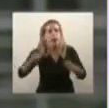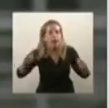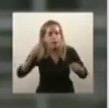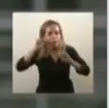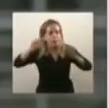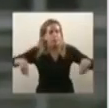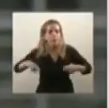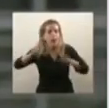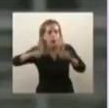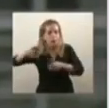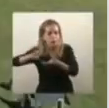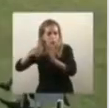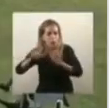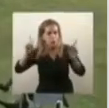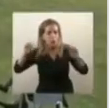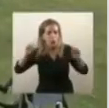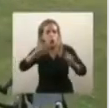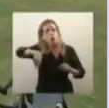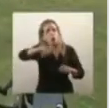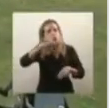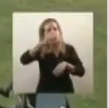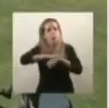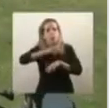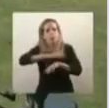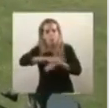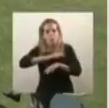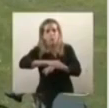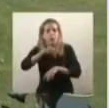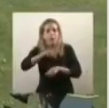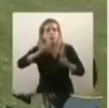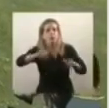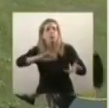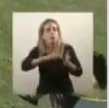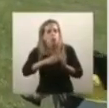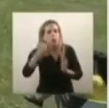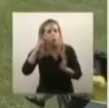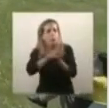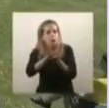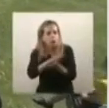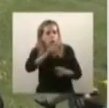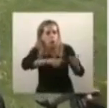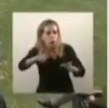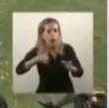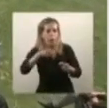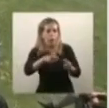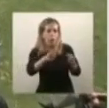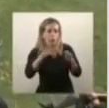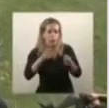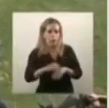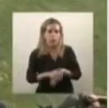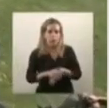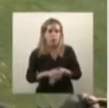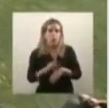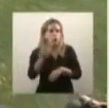pieles mojadas, digamos, ¿viste? Cuando no te pega la curita. Fueron apósitos mal puestos y sin